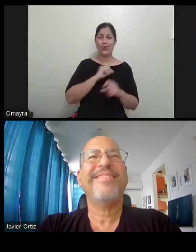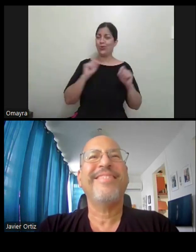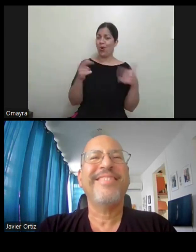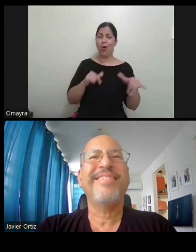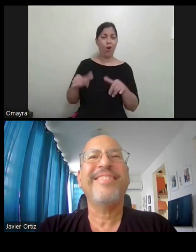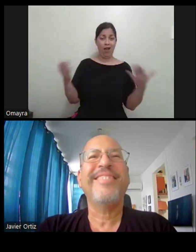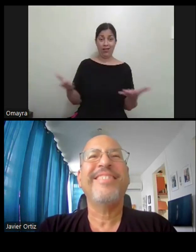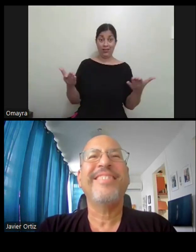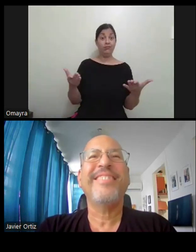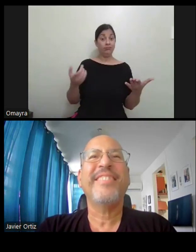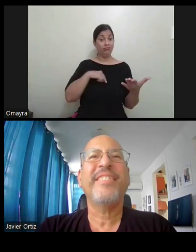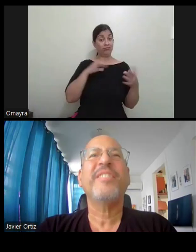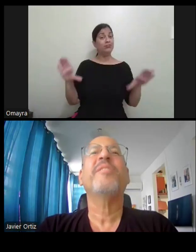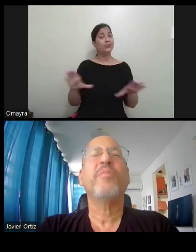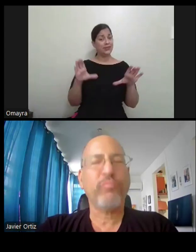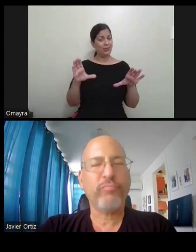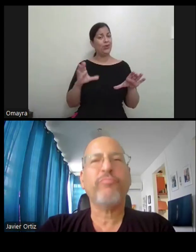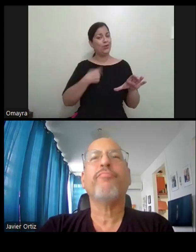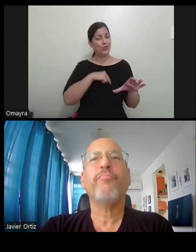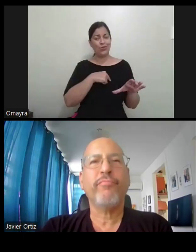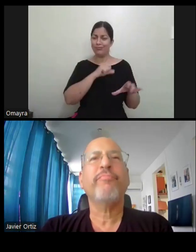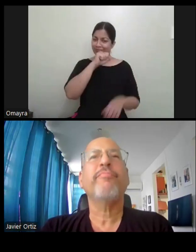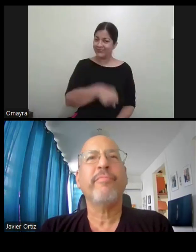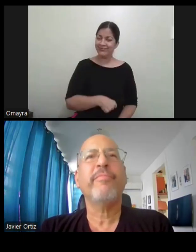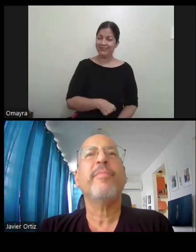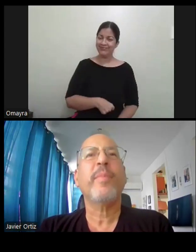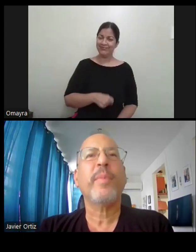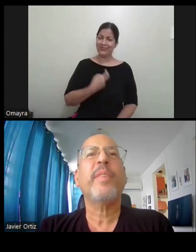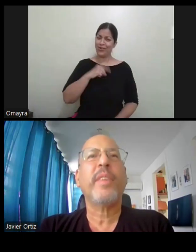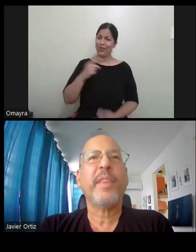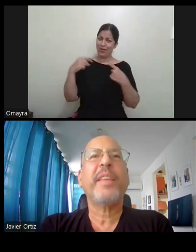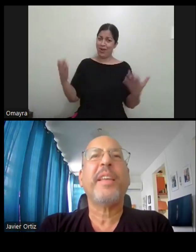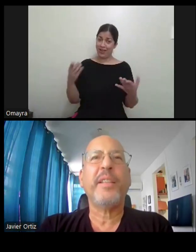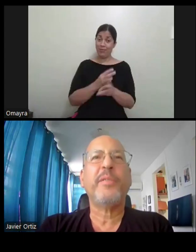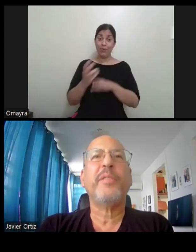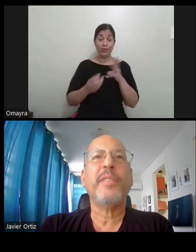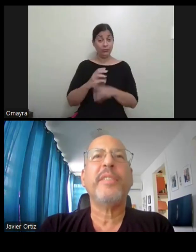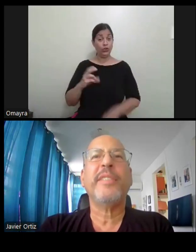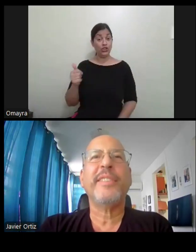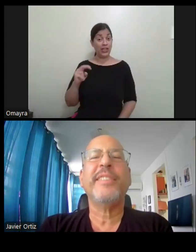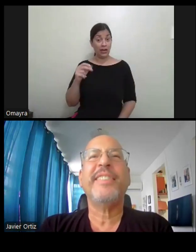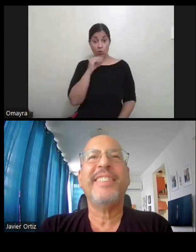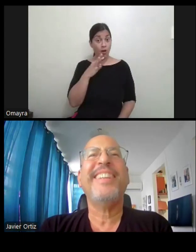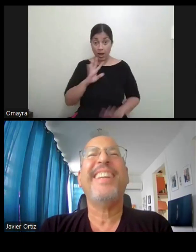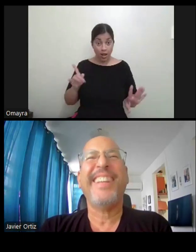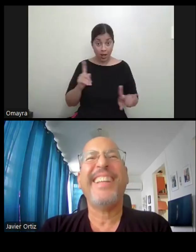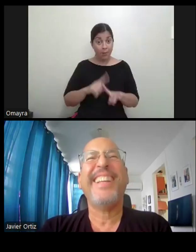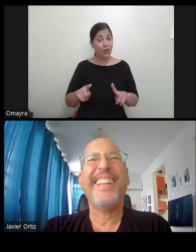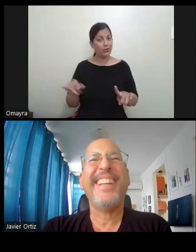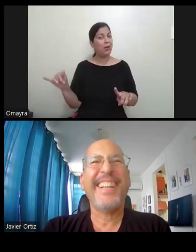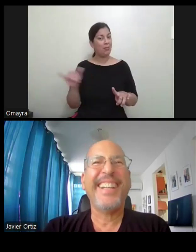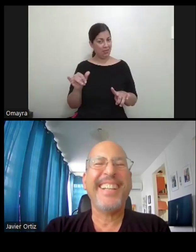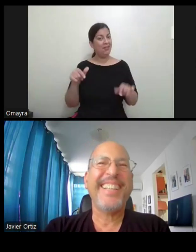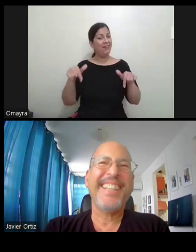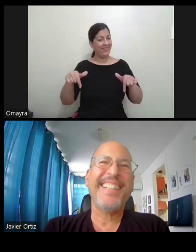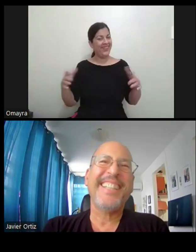forma, estamos haciendo lo que nos gusta. Claro. Y lo que vinimos a hacer este mundo, porque hasta Chenan, que no habla, él también está ahí, no habla en el programa,